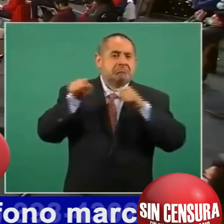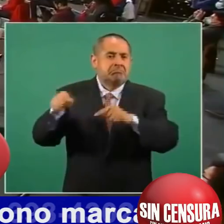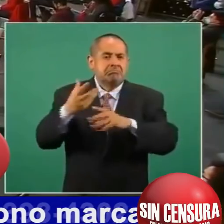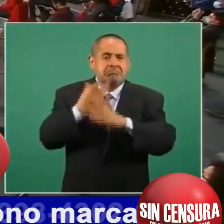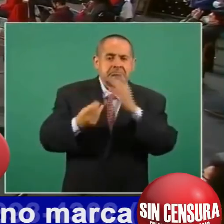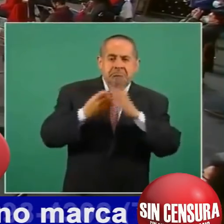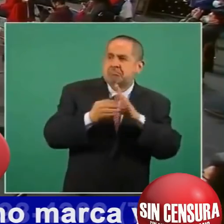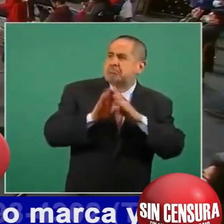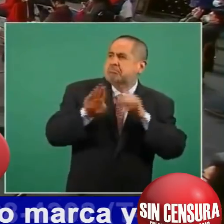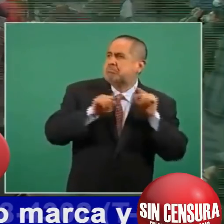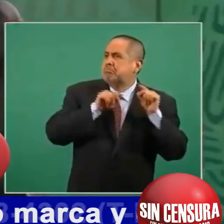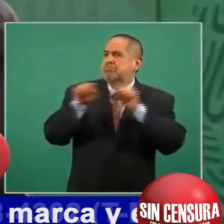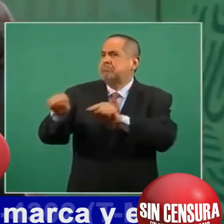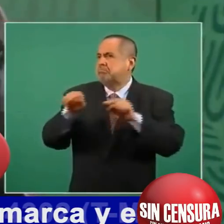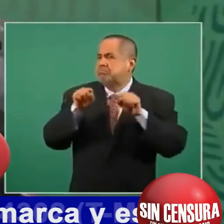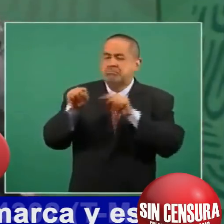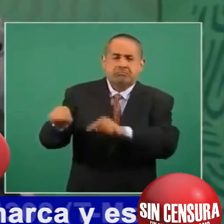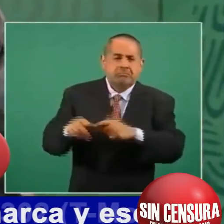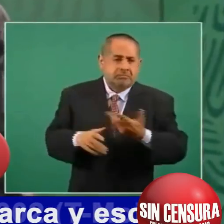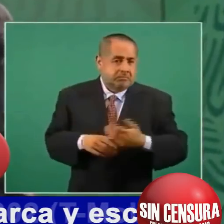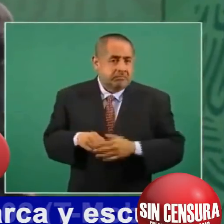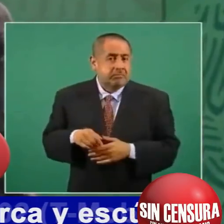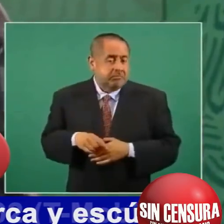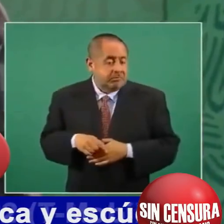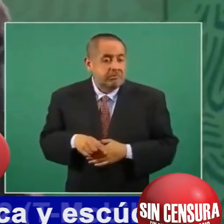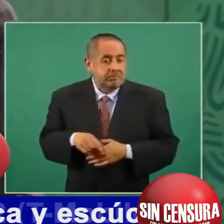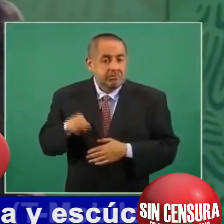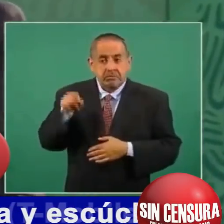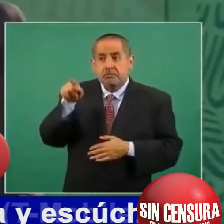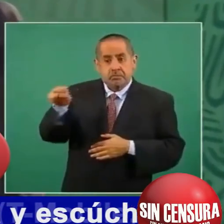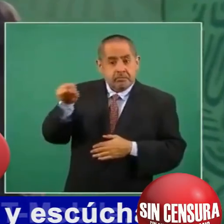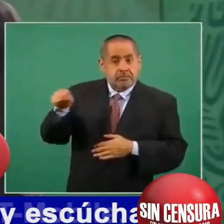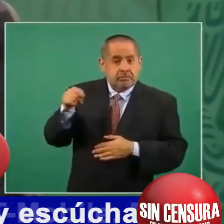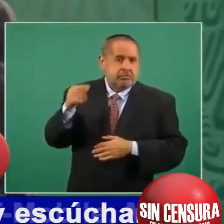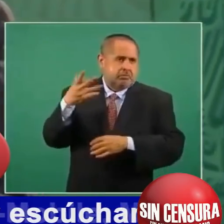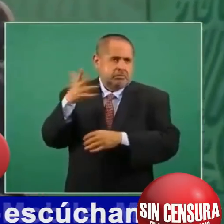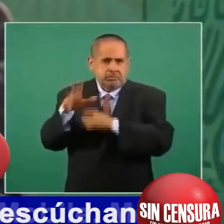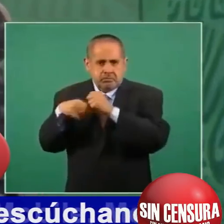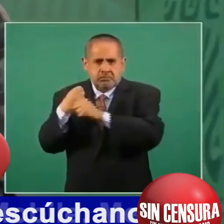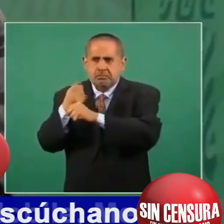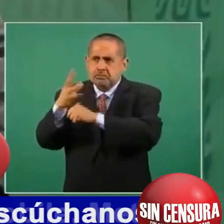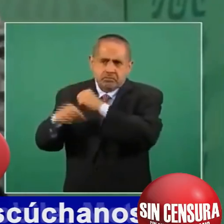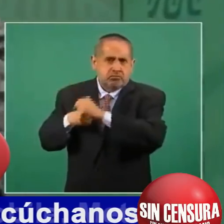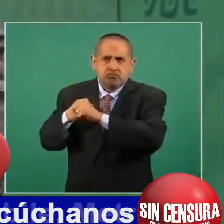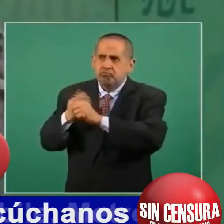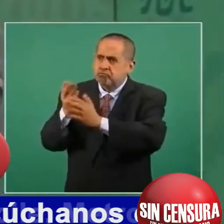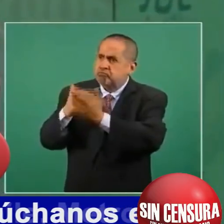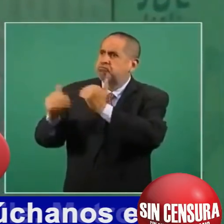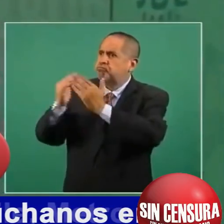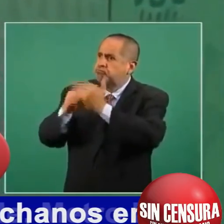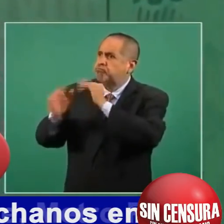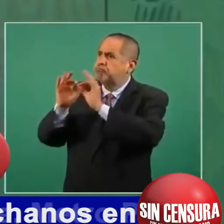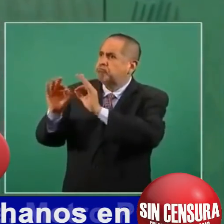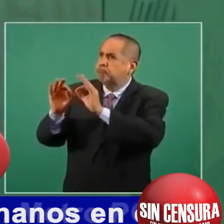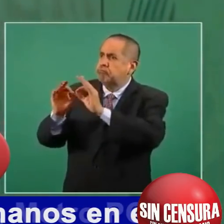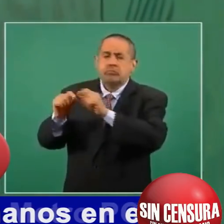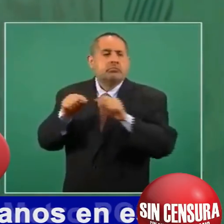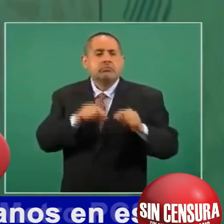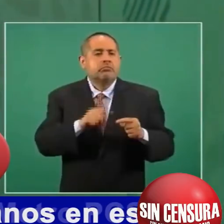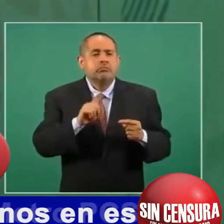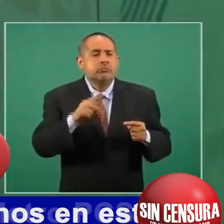donde por décadas hubo crecimiento económico, mientras en estados como